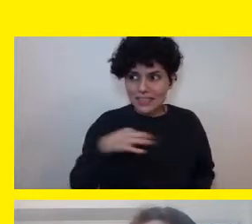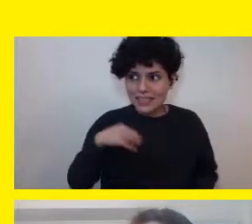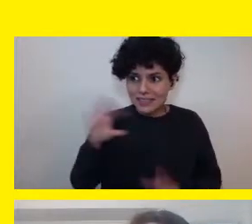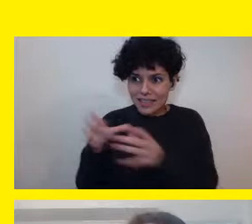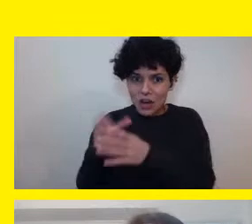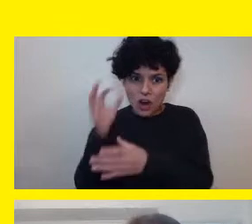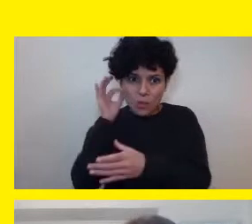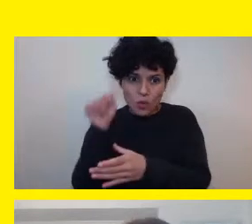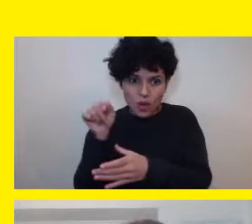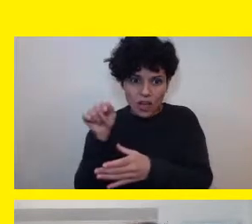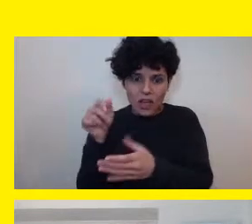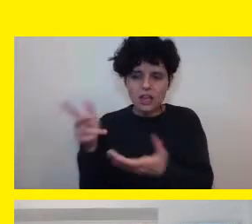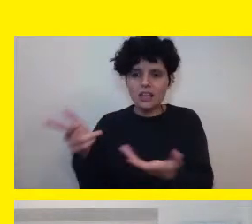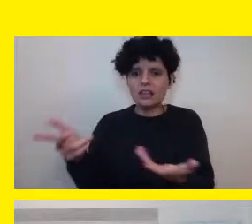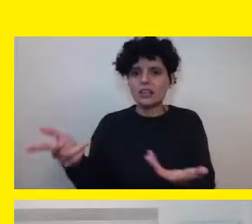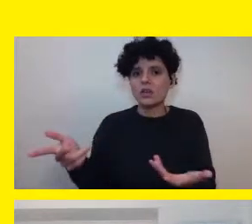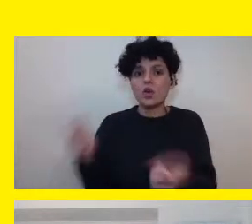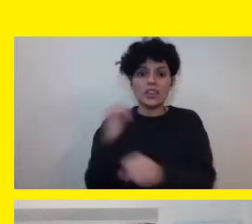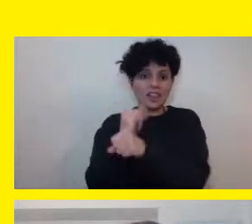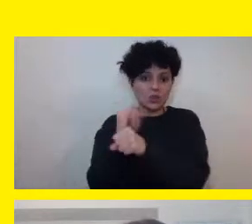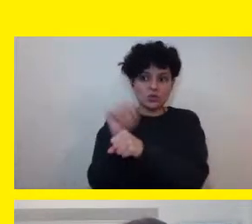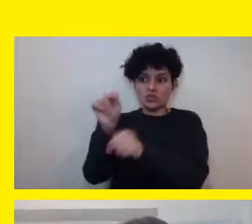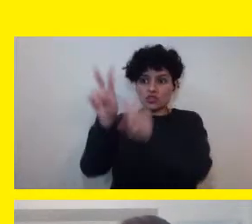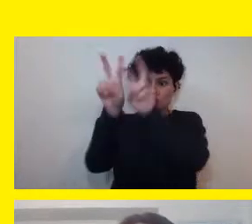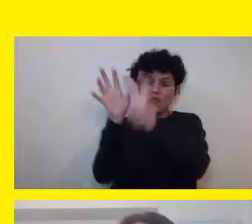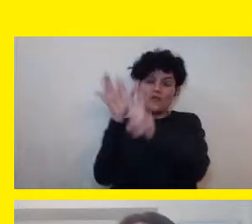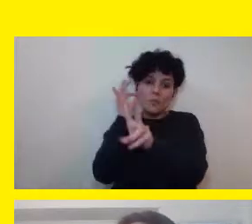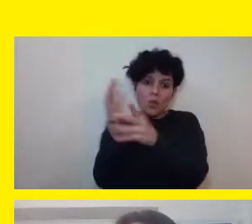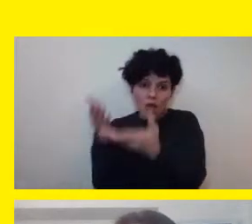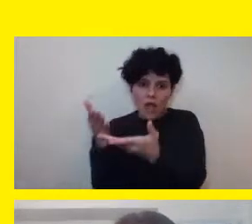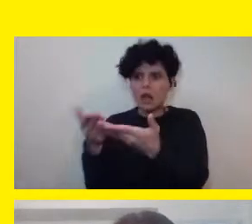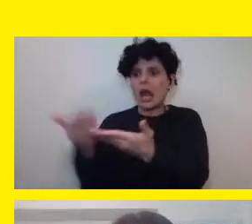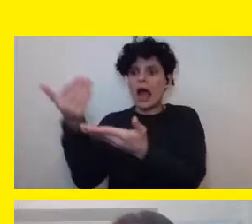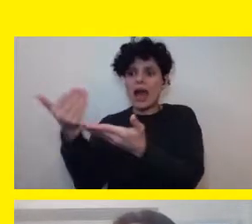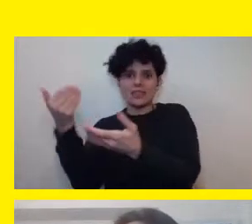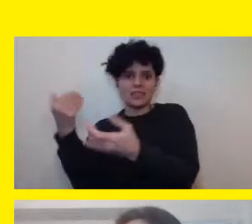esa institución con su precedente,